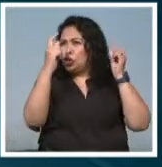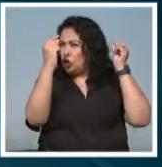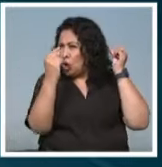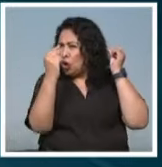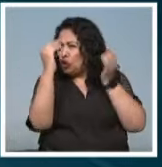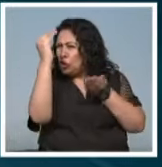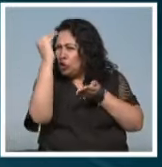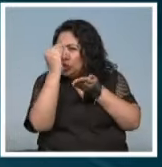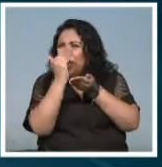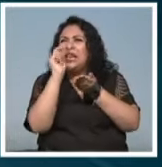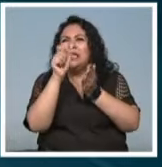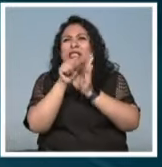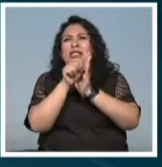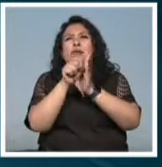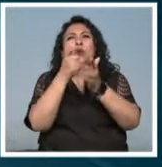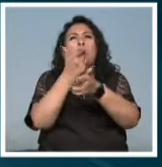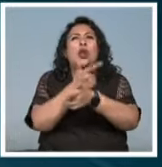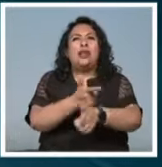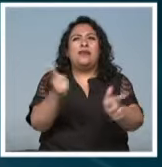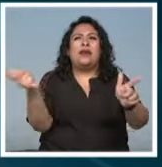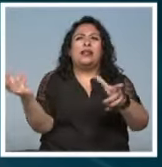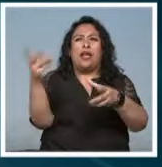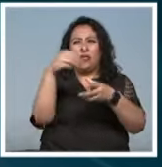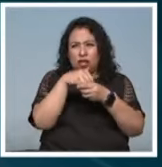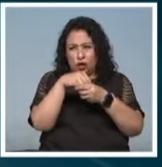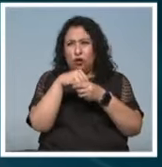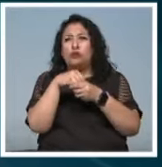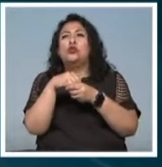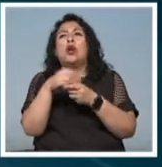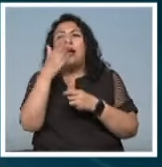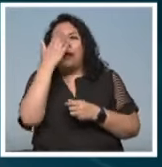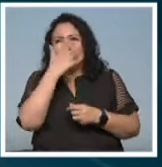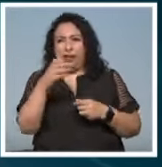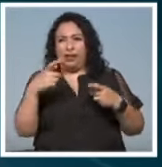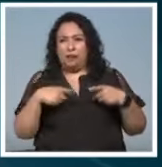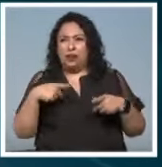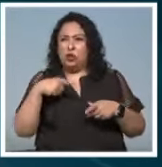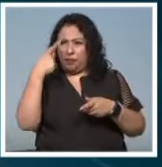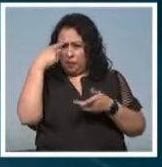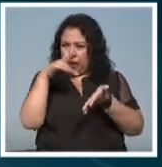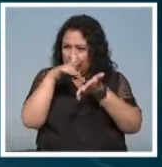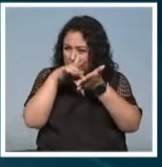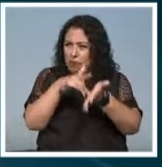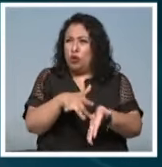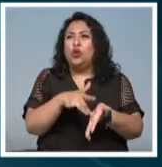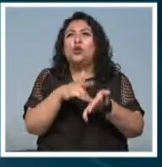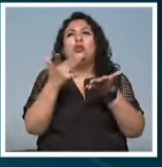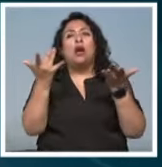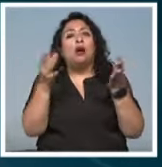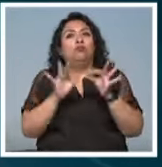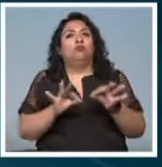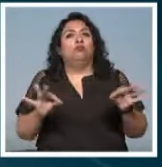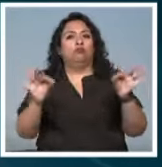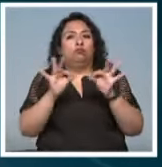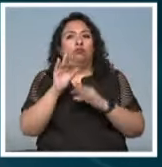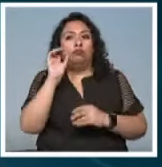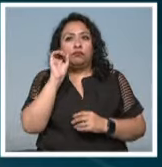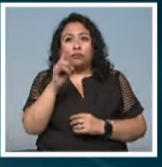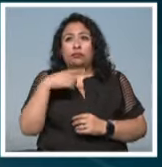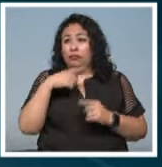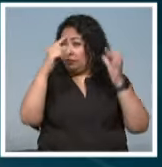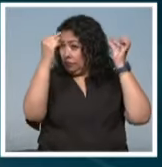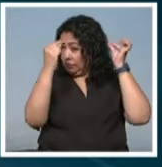que representa el símbolo de libertad, inclusión y la habilidad de las personas de apoyar causas grandes y significativas. Los